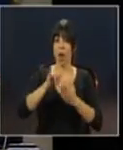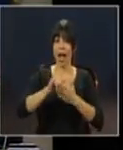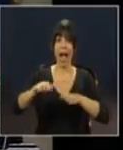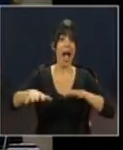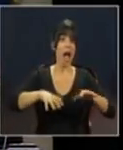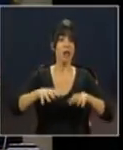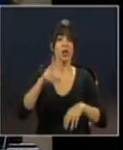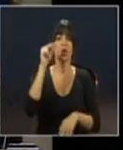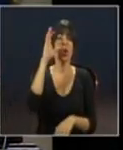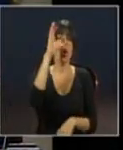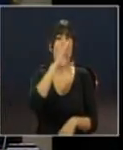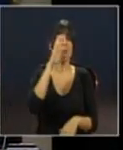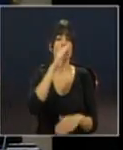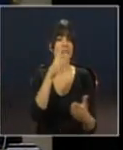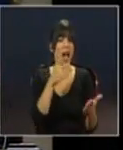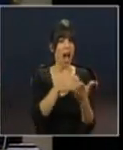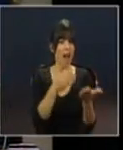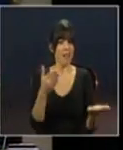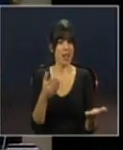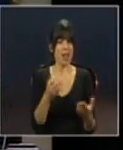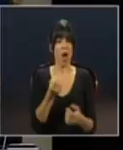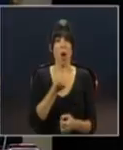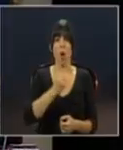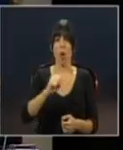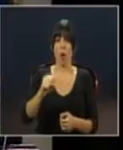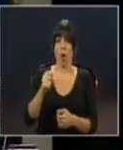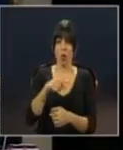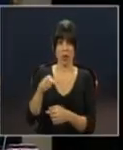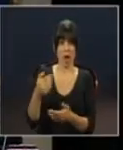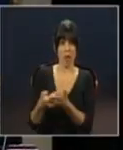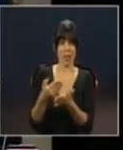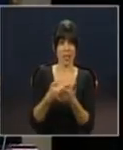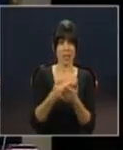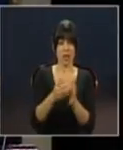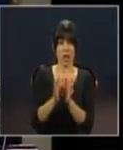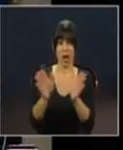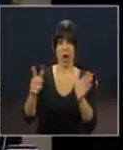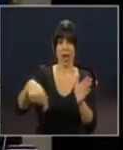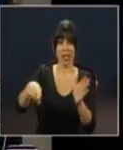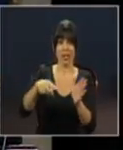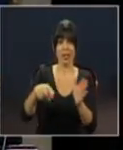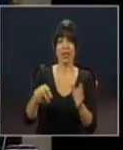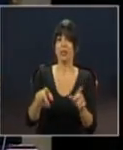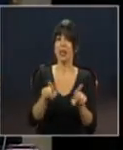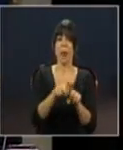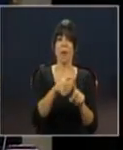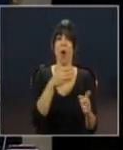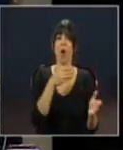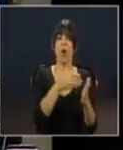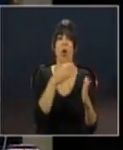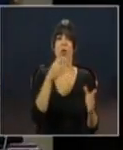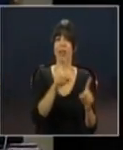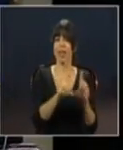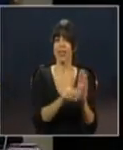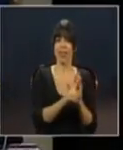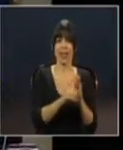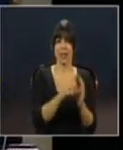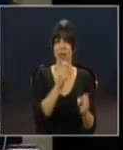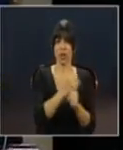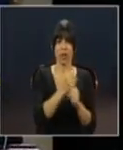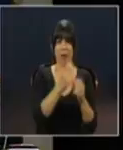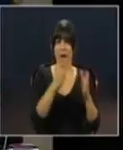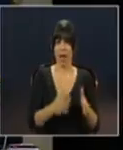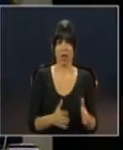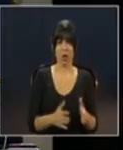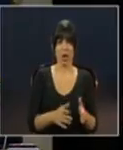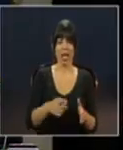no buscan atentar ni contra las convenciones colectivas, ni contra los derechos de los trabajadores del Estado.